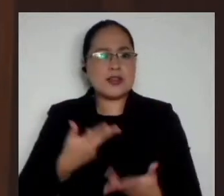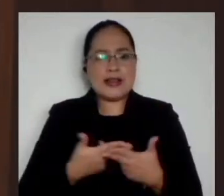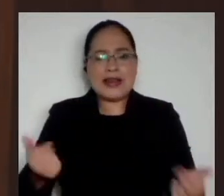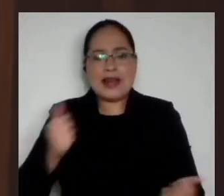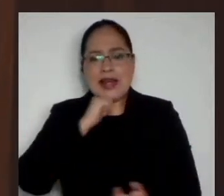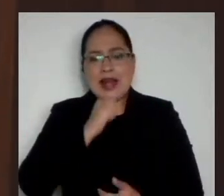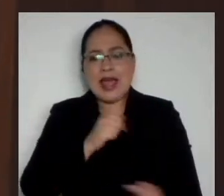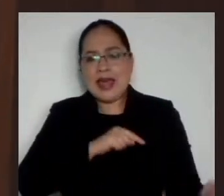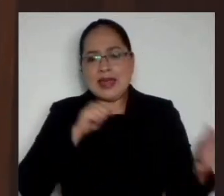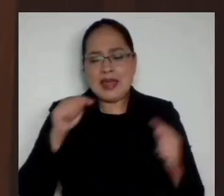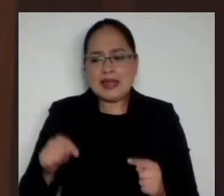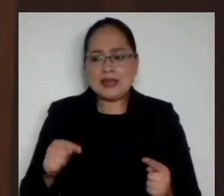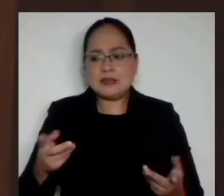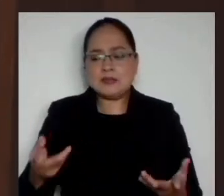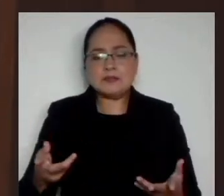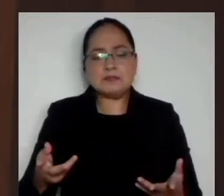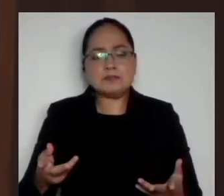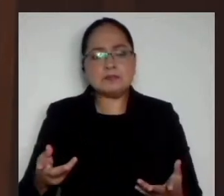puede decir